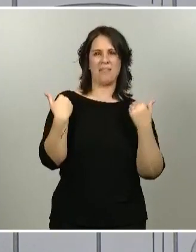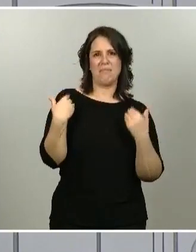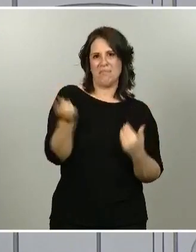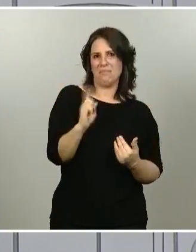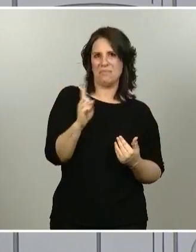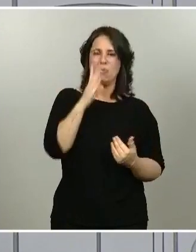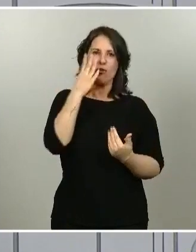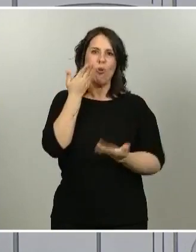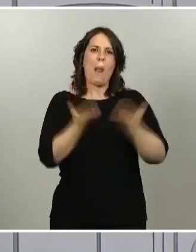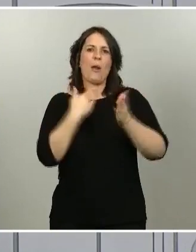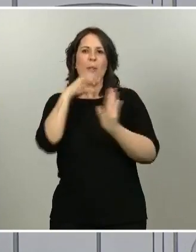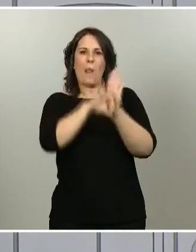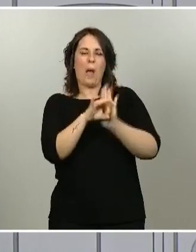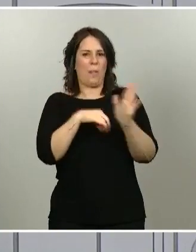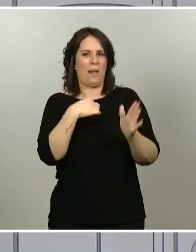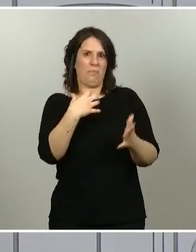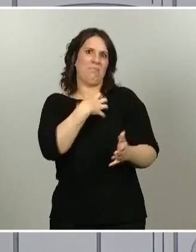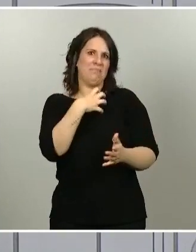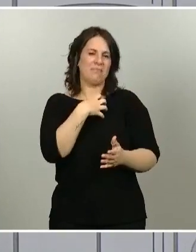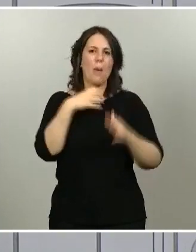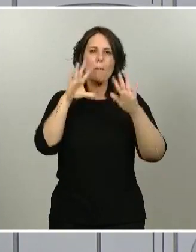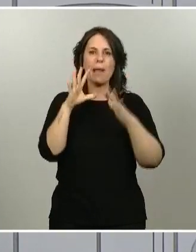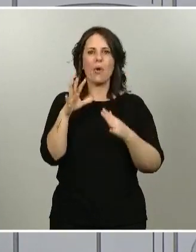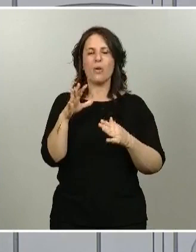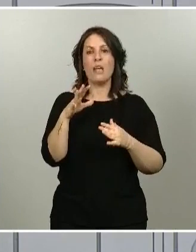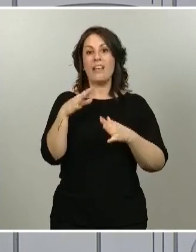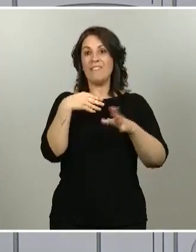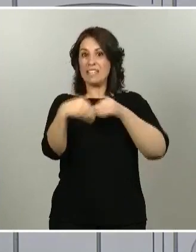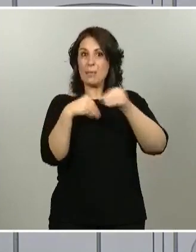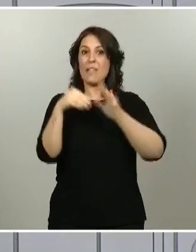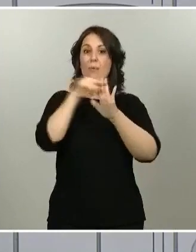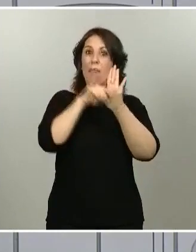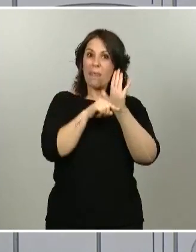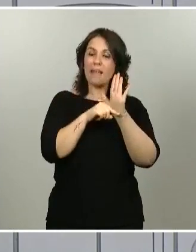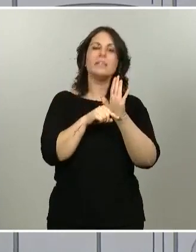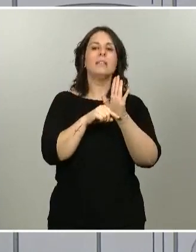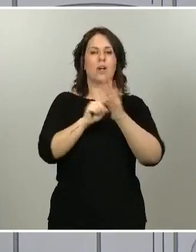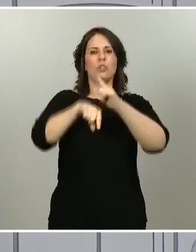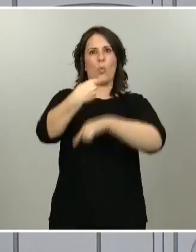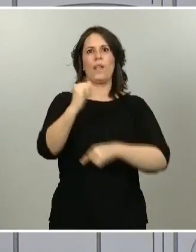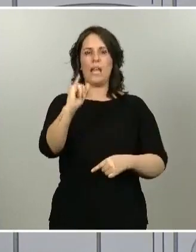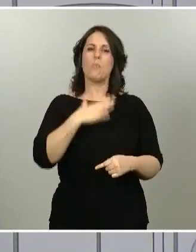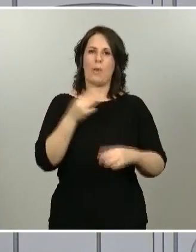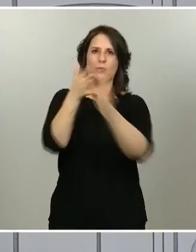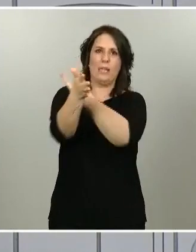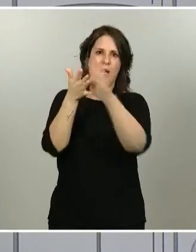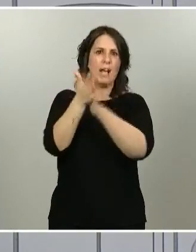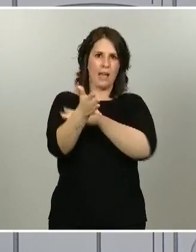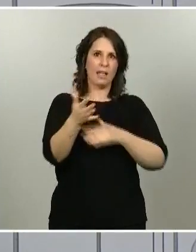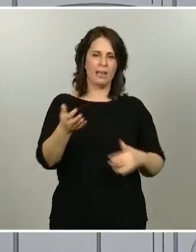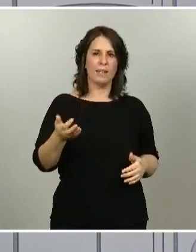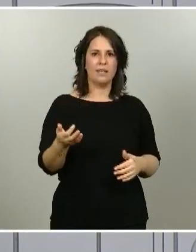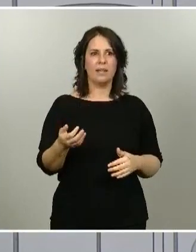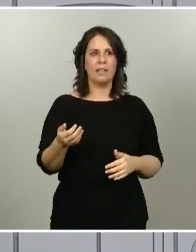podemos hablar de lo que implica la flexibilización de las medidas y sí que podemos hablar de